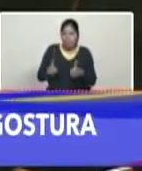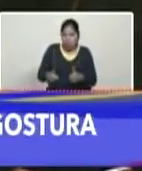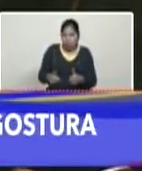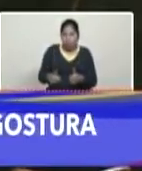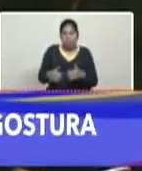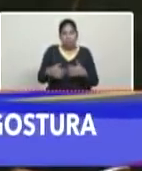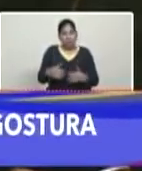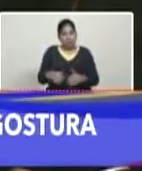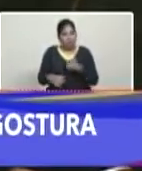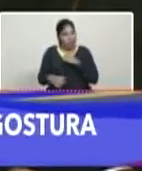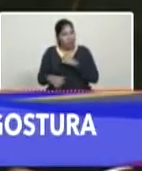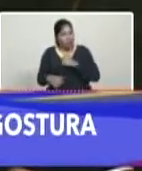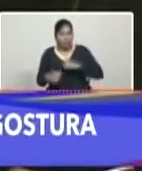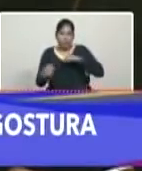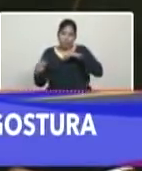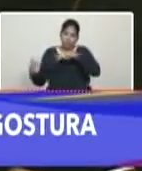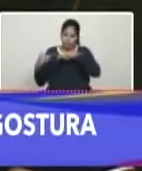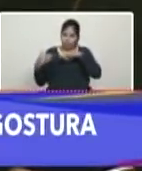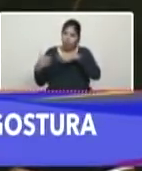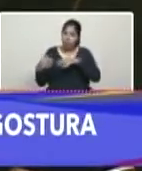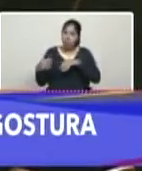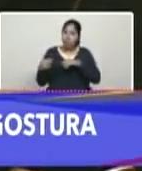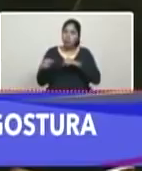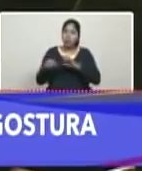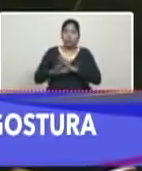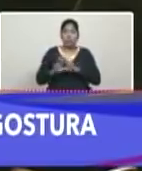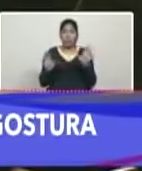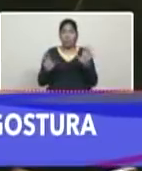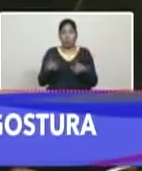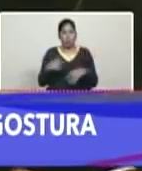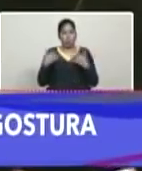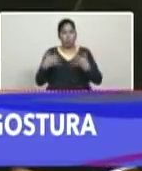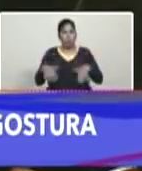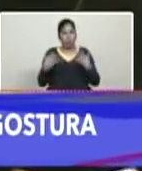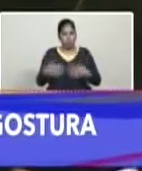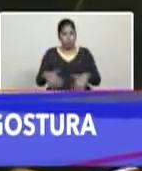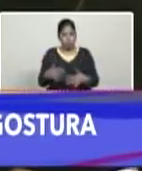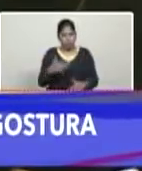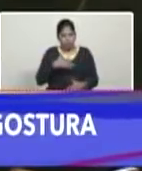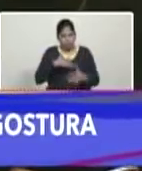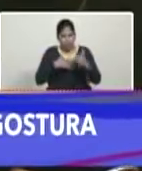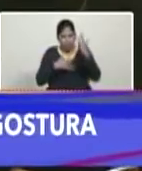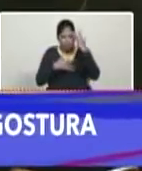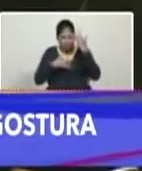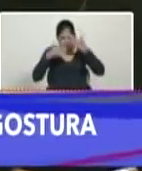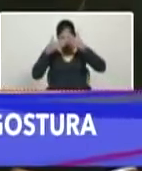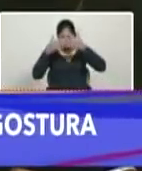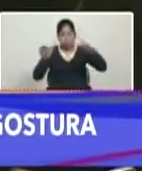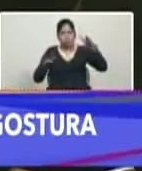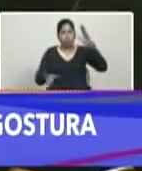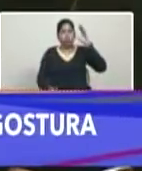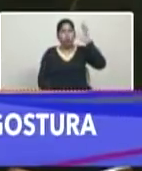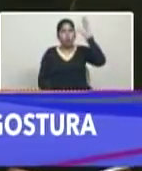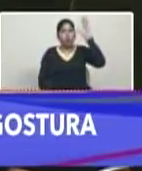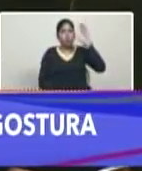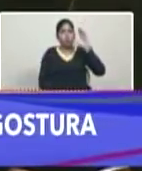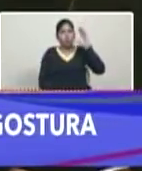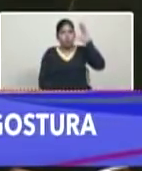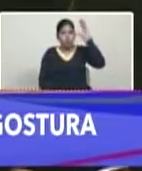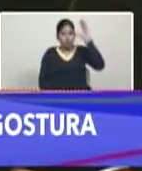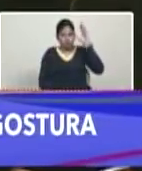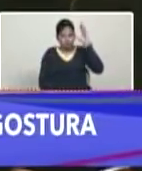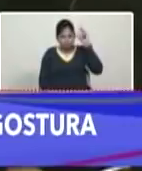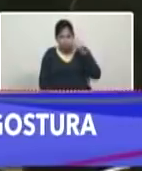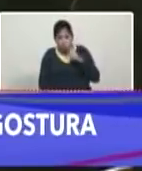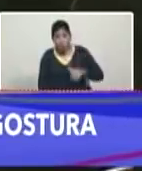batalla, año que ha despertado una conciencia superior en todo el pueblo y que